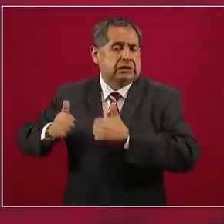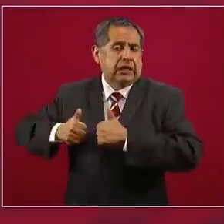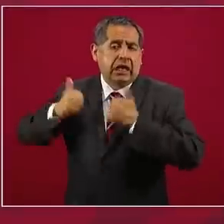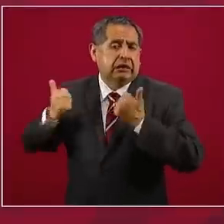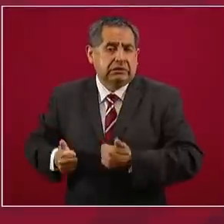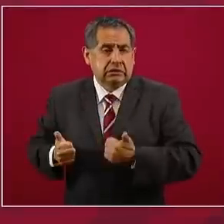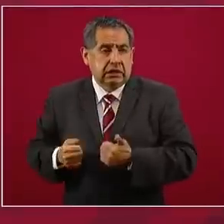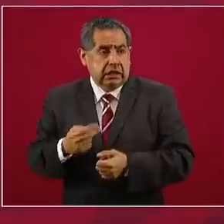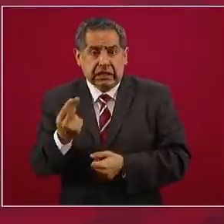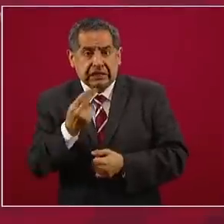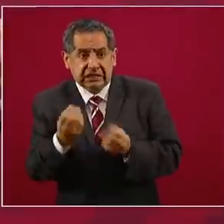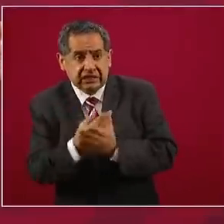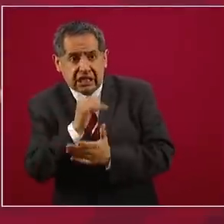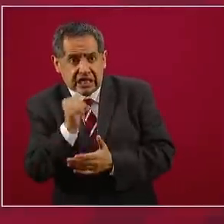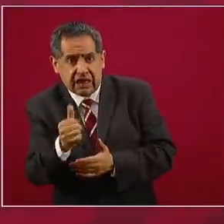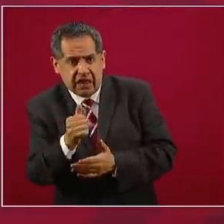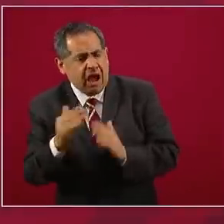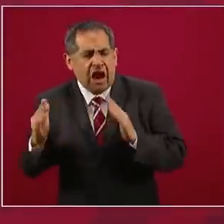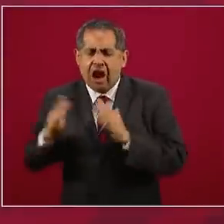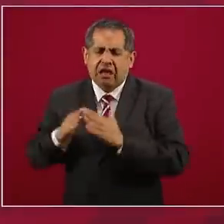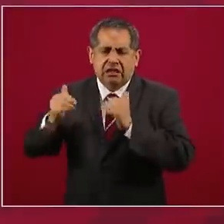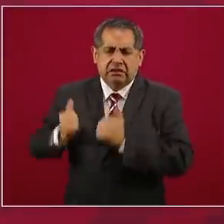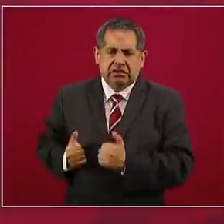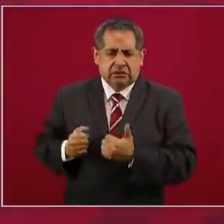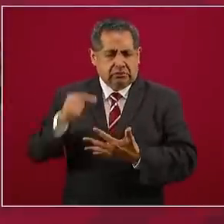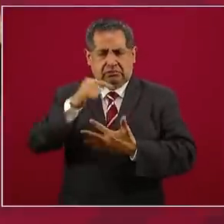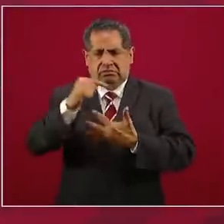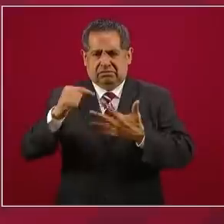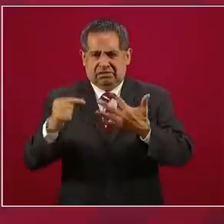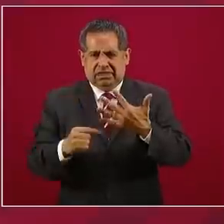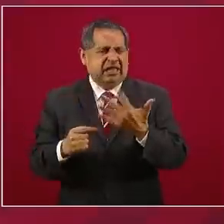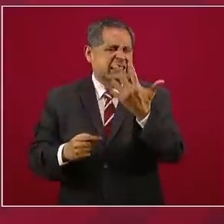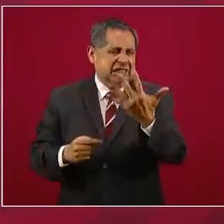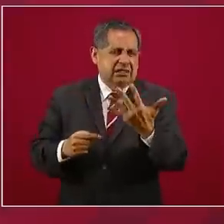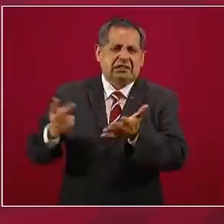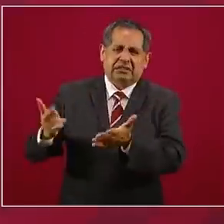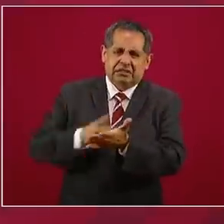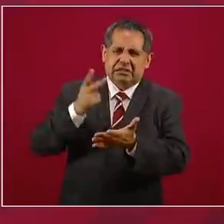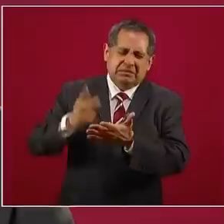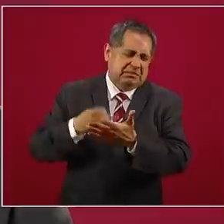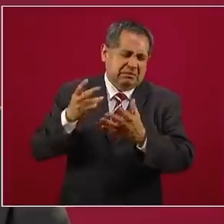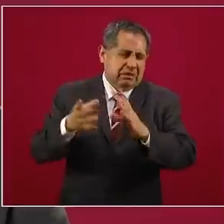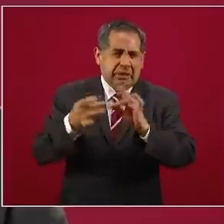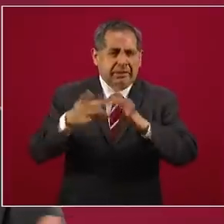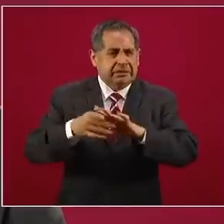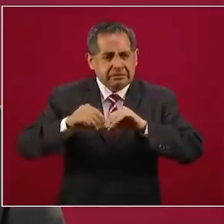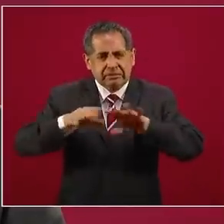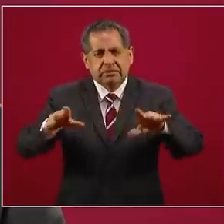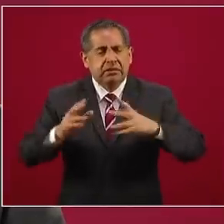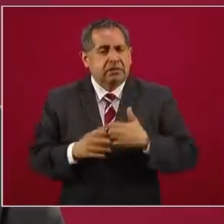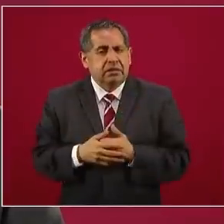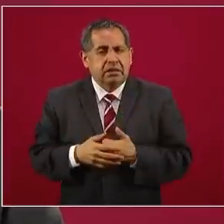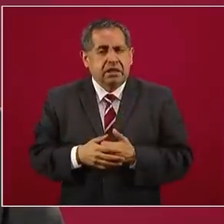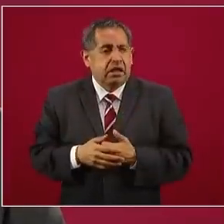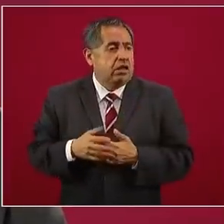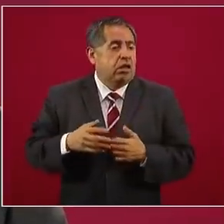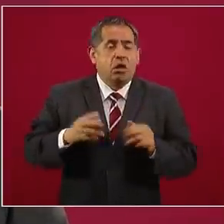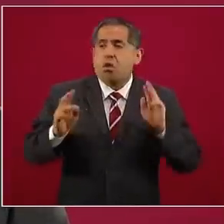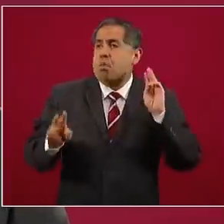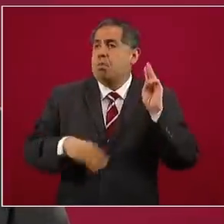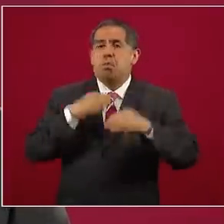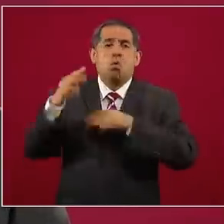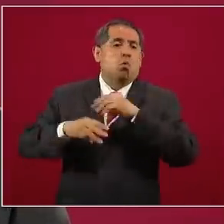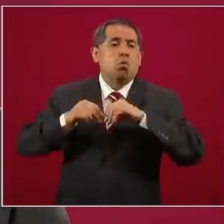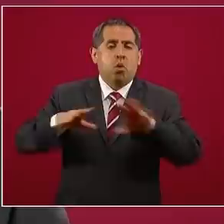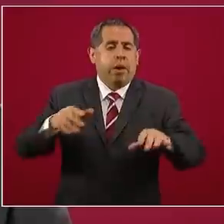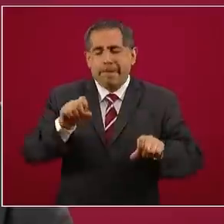es indispensable salir. Estas 5 medidas básicas que hemos dicho 1, 2, 3 veces, que dicen todas las agencias de salud pública